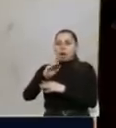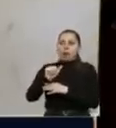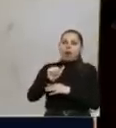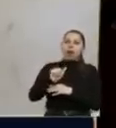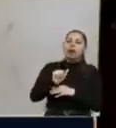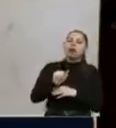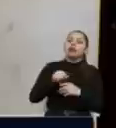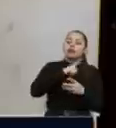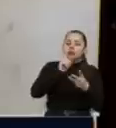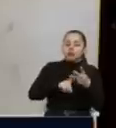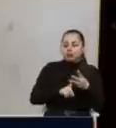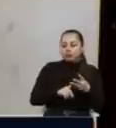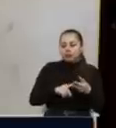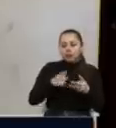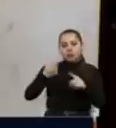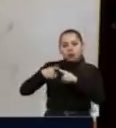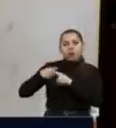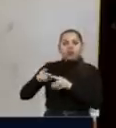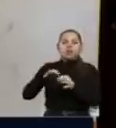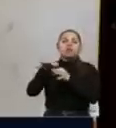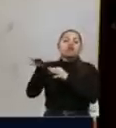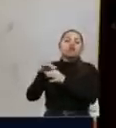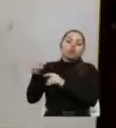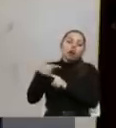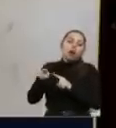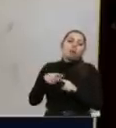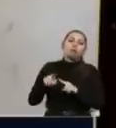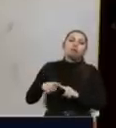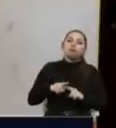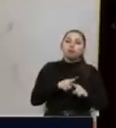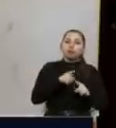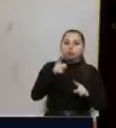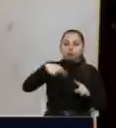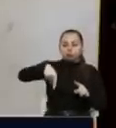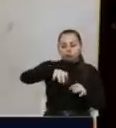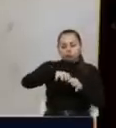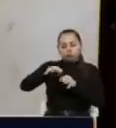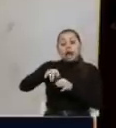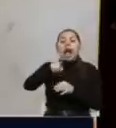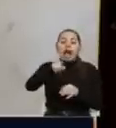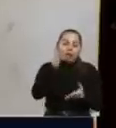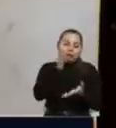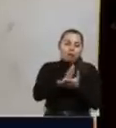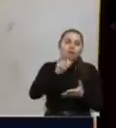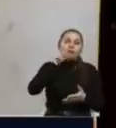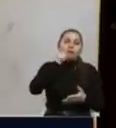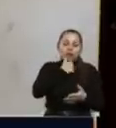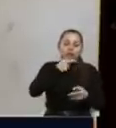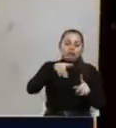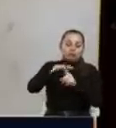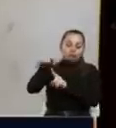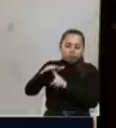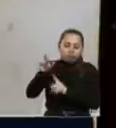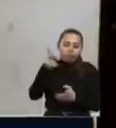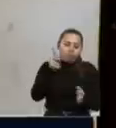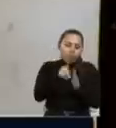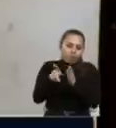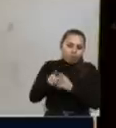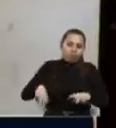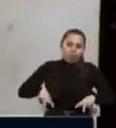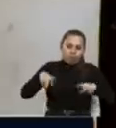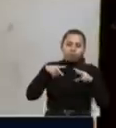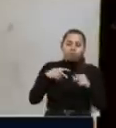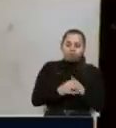Ábrego, donde se han presentado tradicionalmente las mayores afectaciones a la vida.